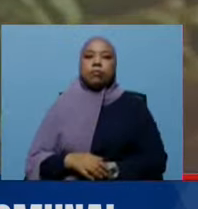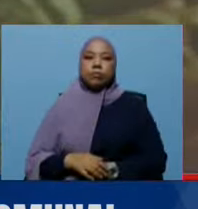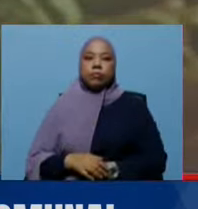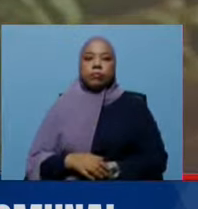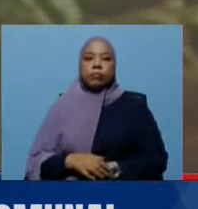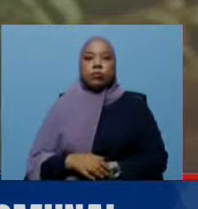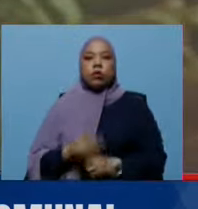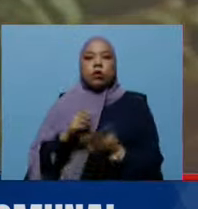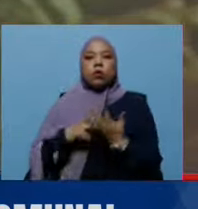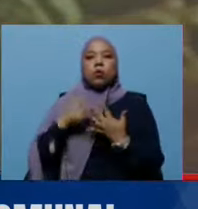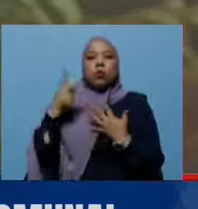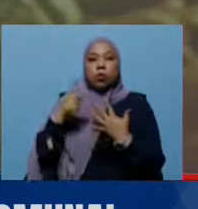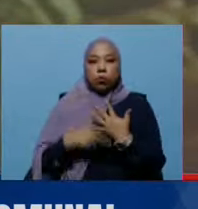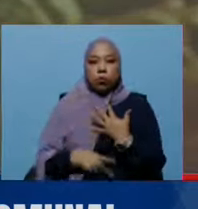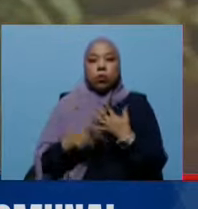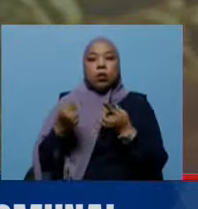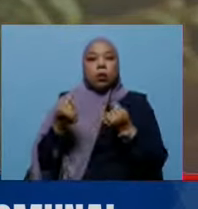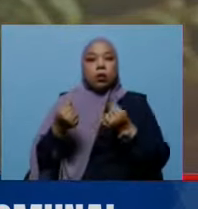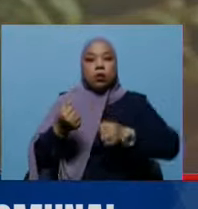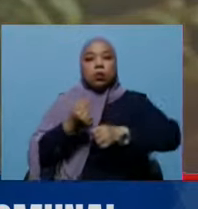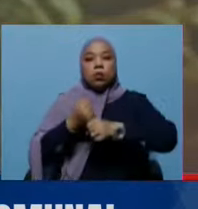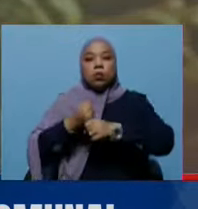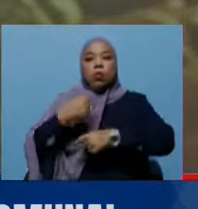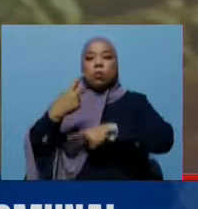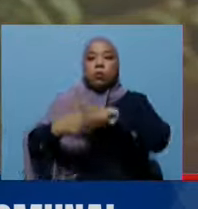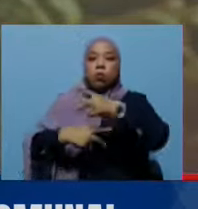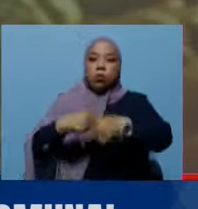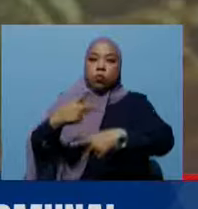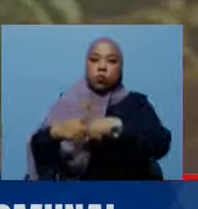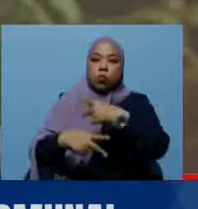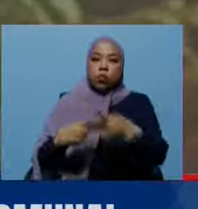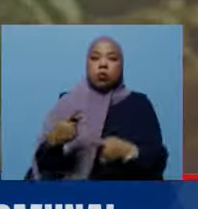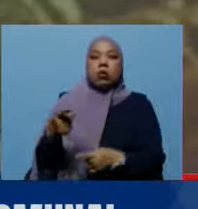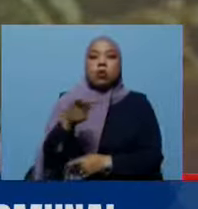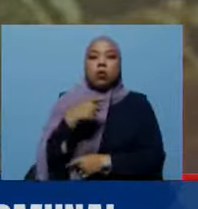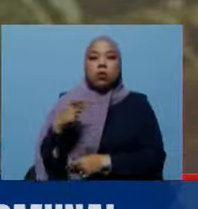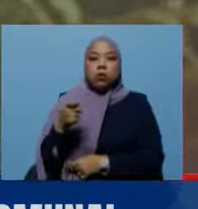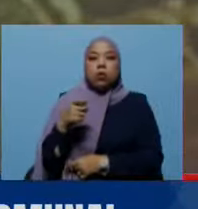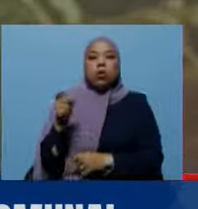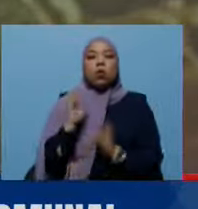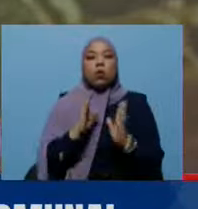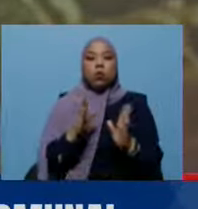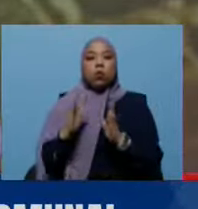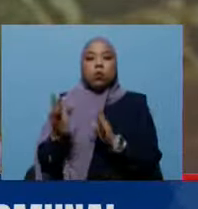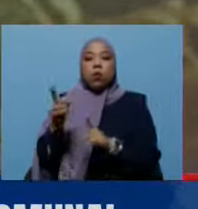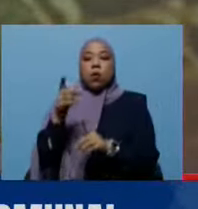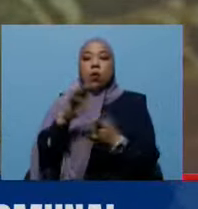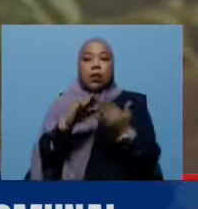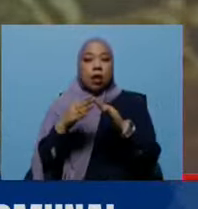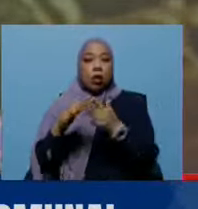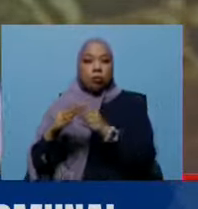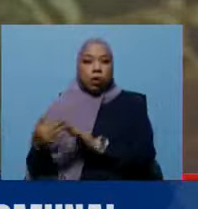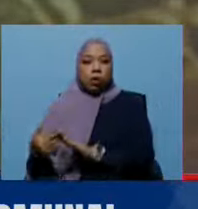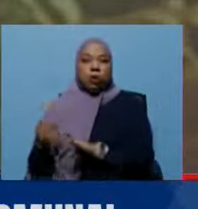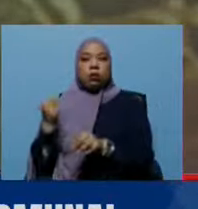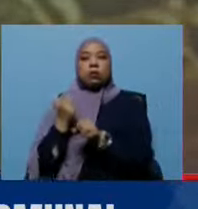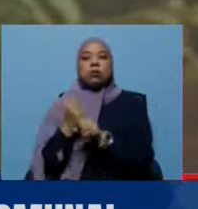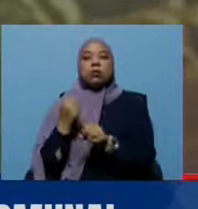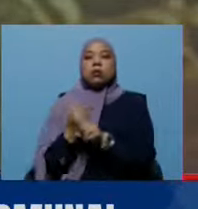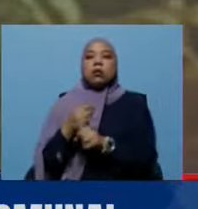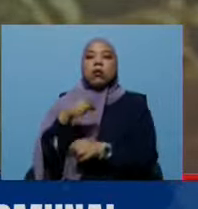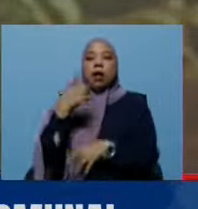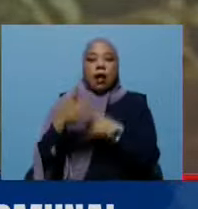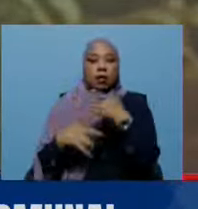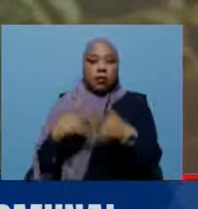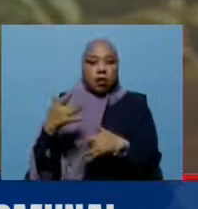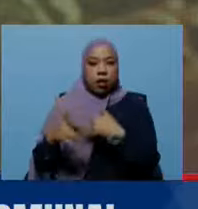Los proyectos económicos productivos de las bases organizadas, de los circuitos comunales. Y este acto